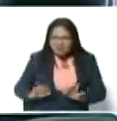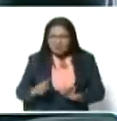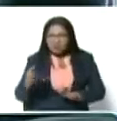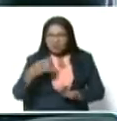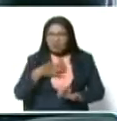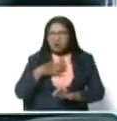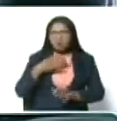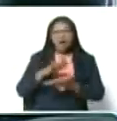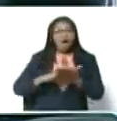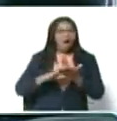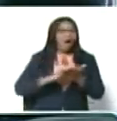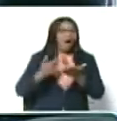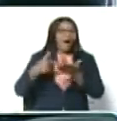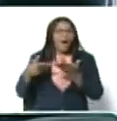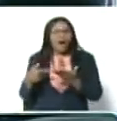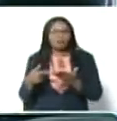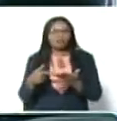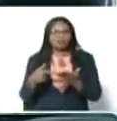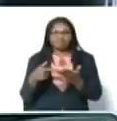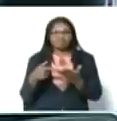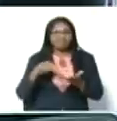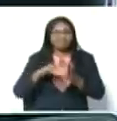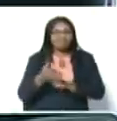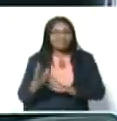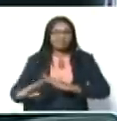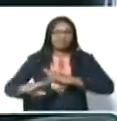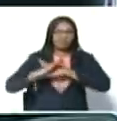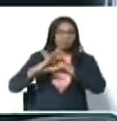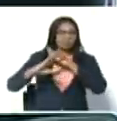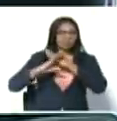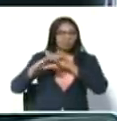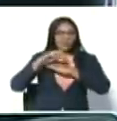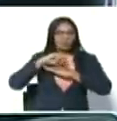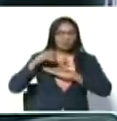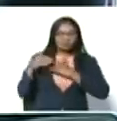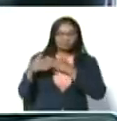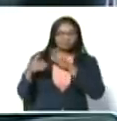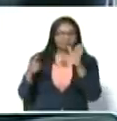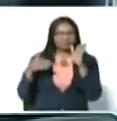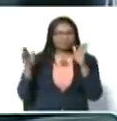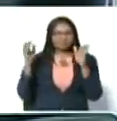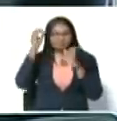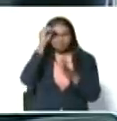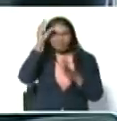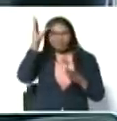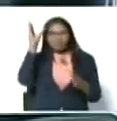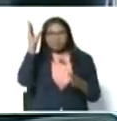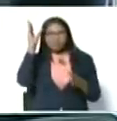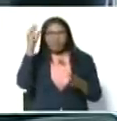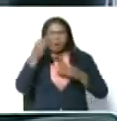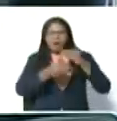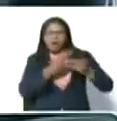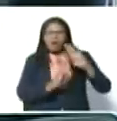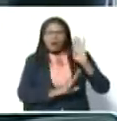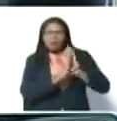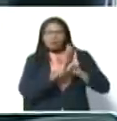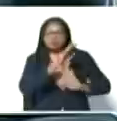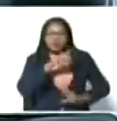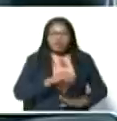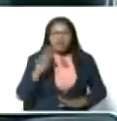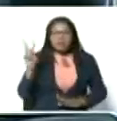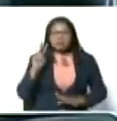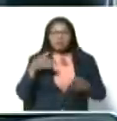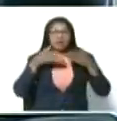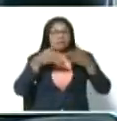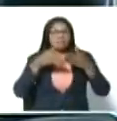pueden resolver sus diferentes problemas. En medio del bloqueo no solamente estamos construyendo trenes, no solamente hemos logrado fabricar barcos en Venezuela, hemos